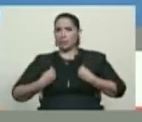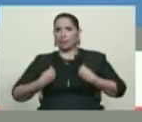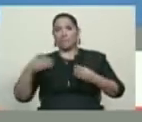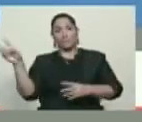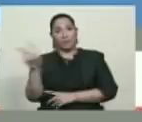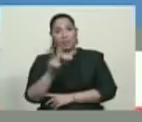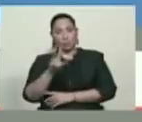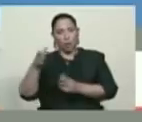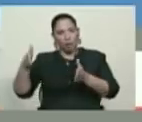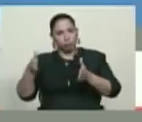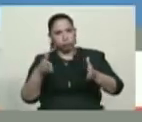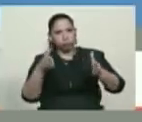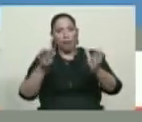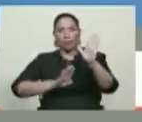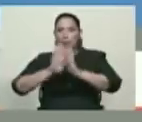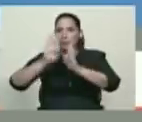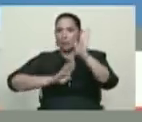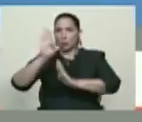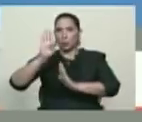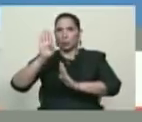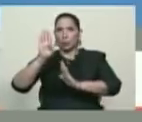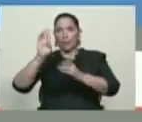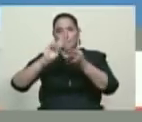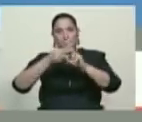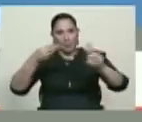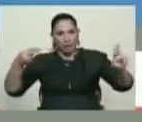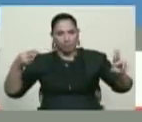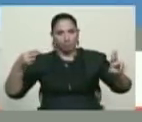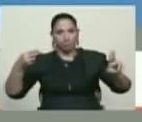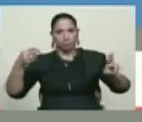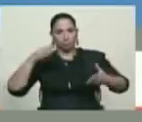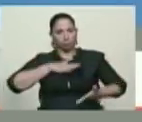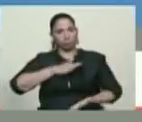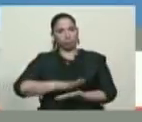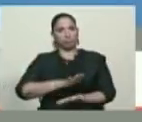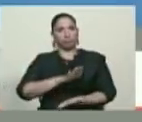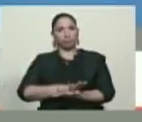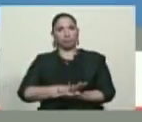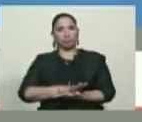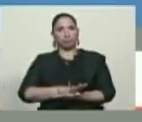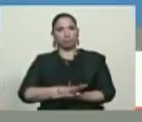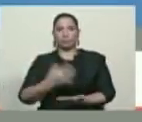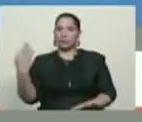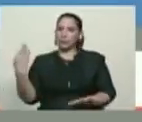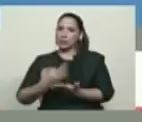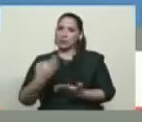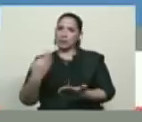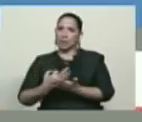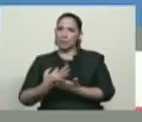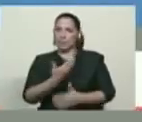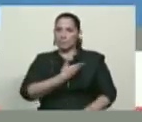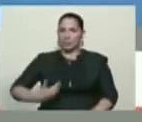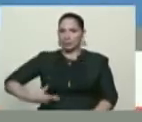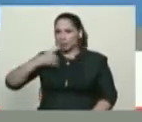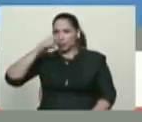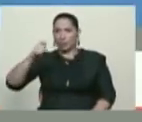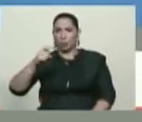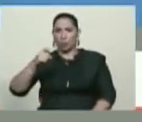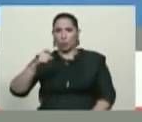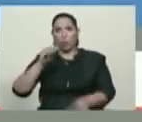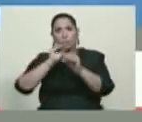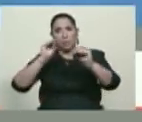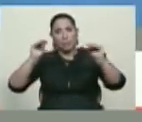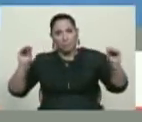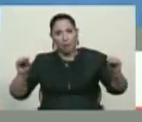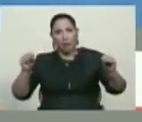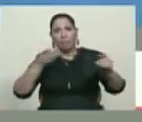destinada al desarrollo, a la paz, a la tranquilidad, y siempre el presidente Maduro ha apelado al diálogo.